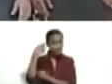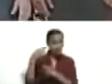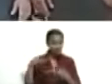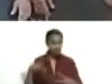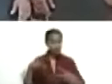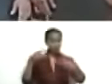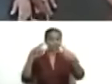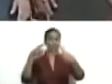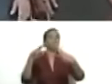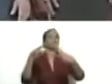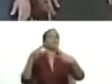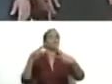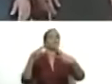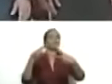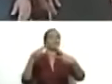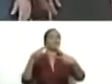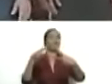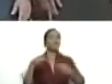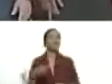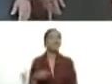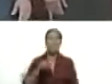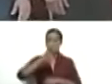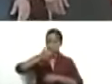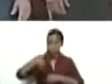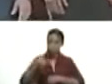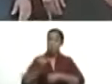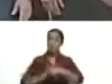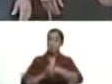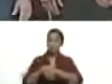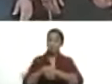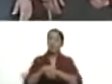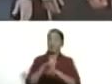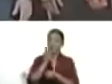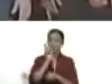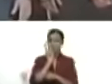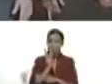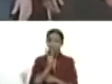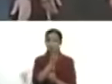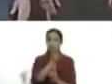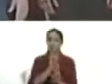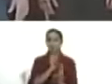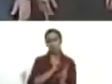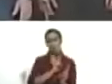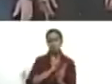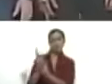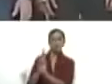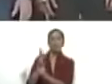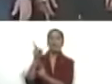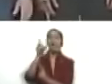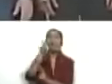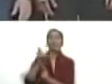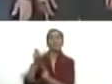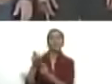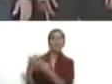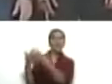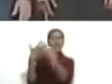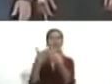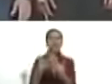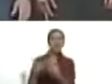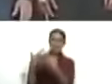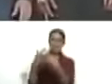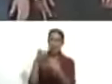Jorge Rodríguez le respondió a los gringos. Ustedes vieron que vienen que amenazarnos.